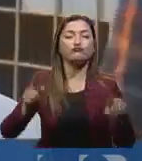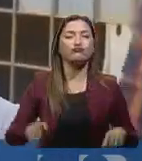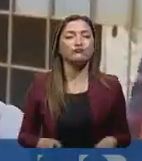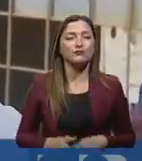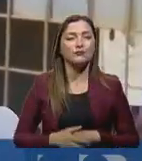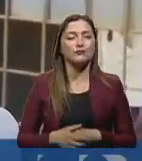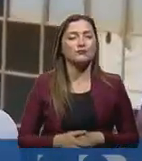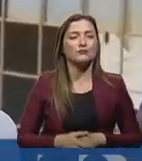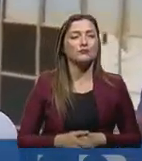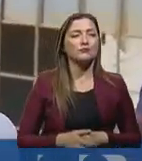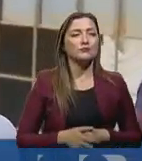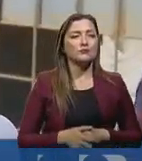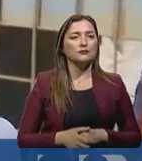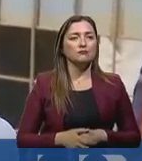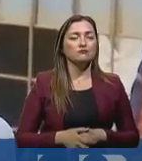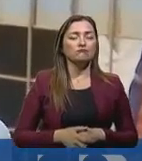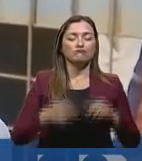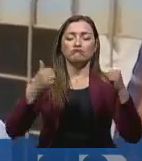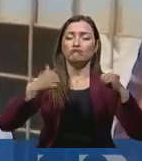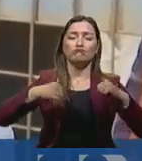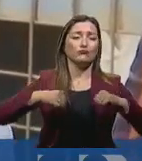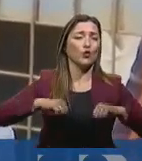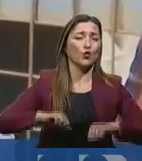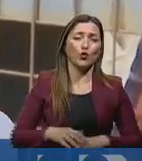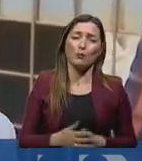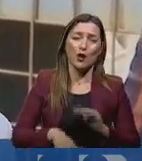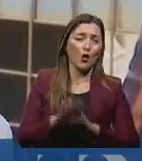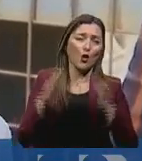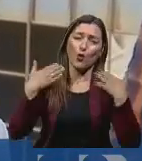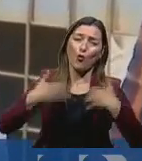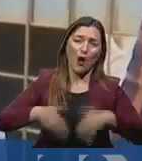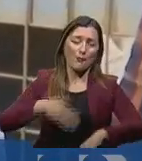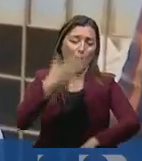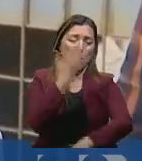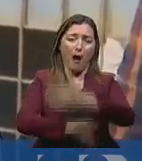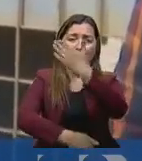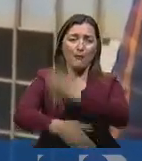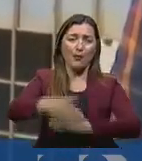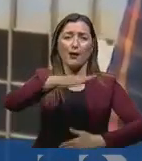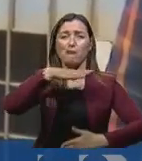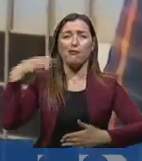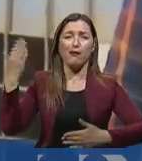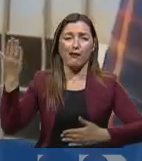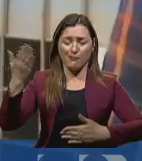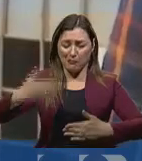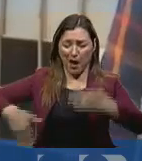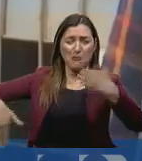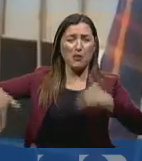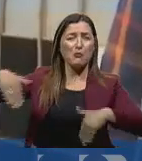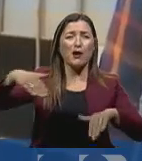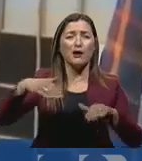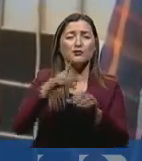es muy penoso decirlo pero los cuerpos están la mayoría desmembrados están también con un especialista